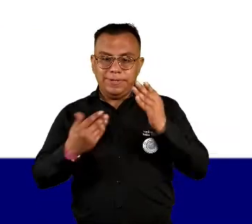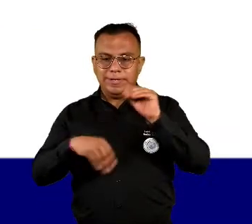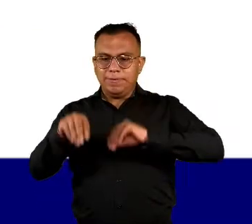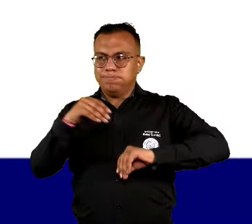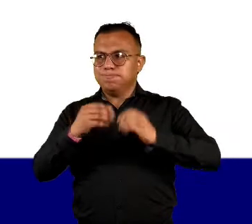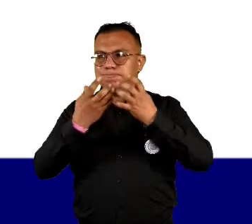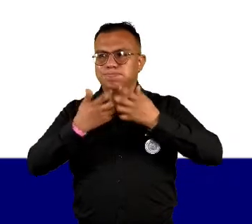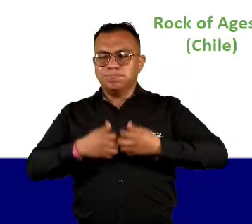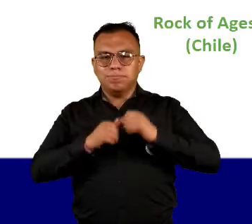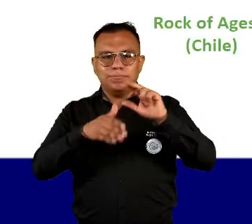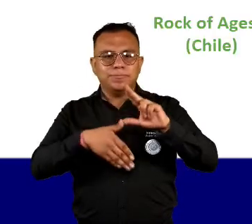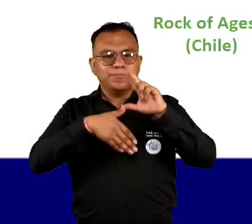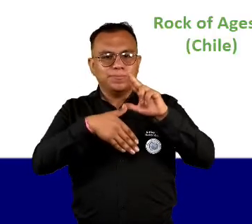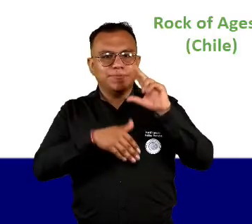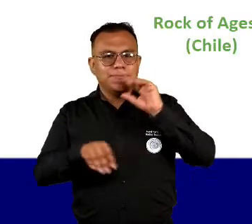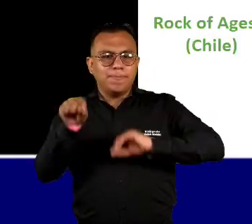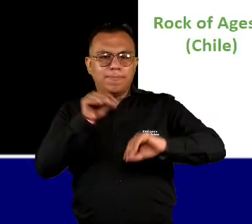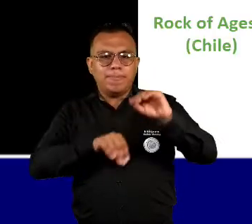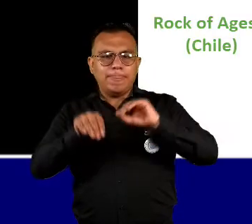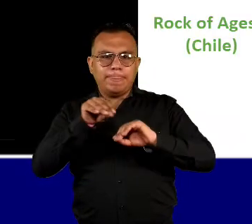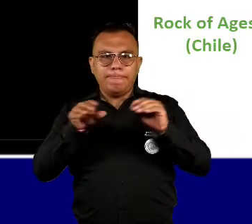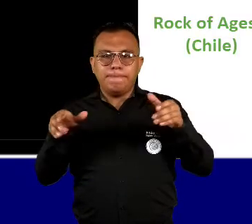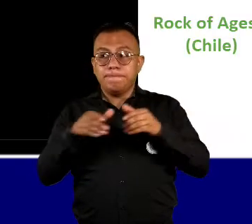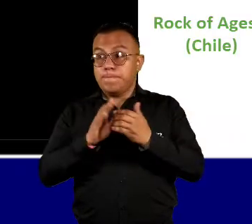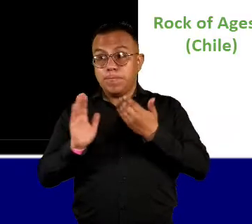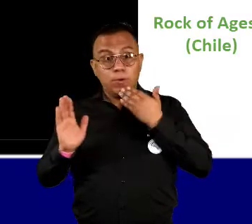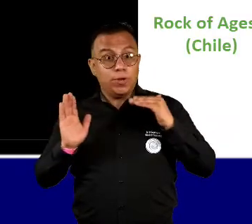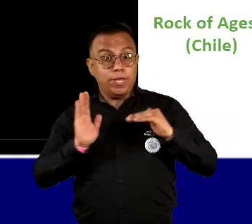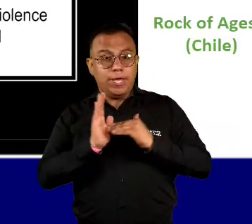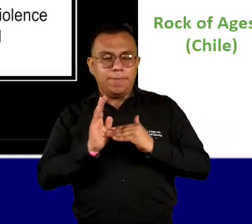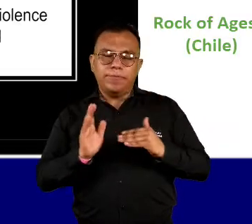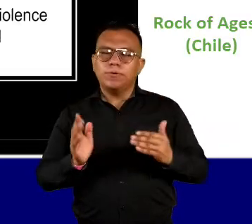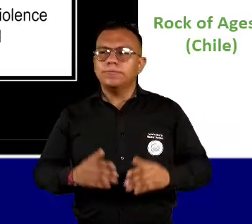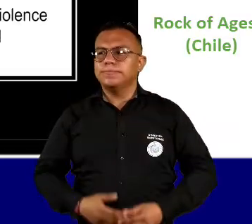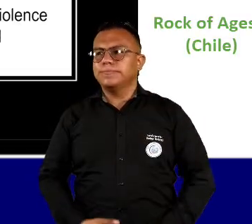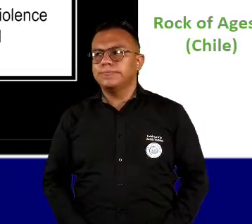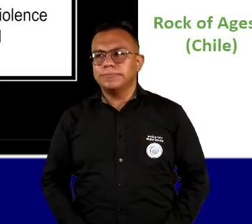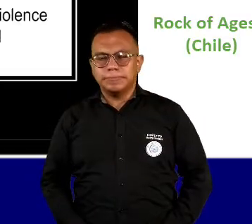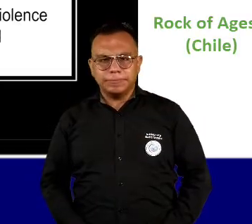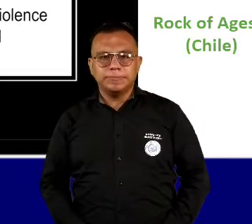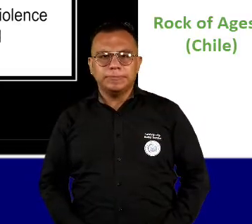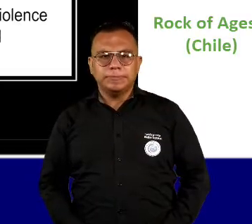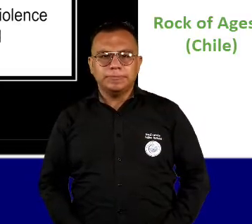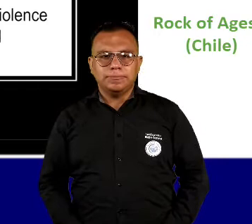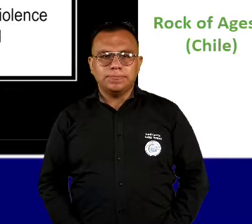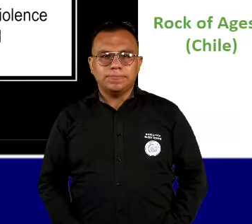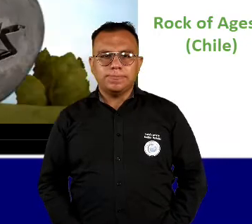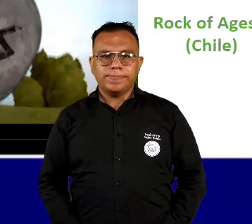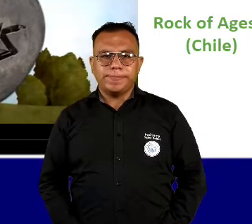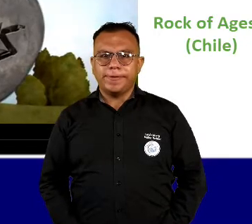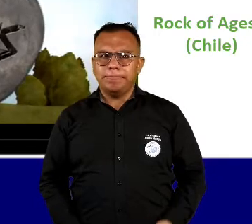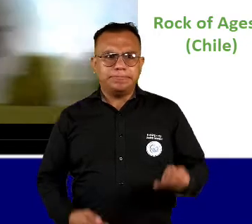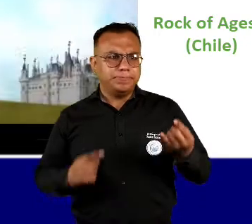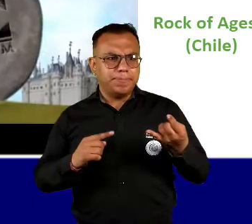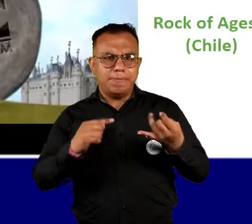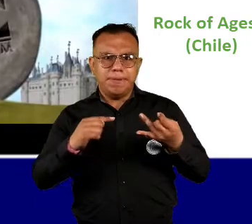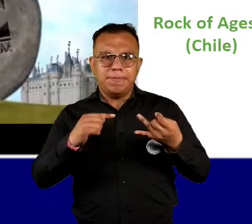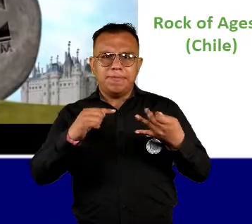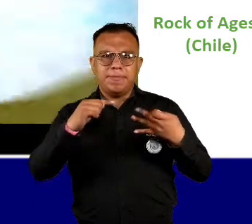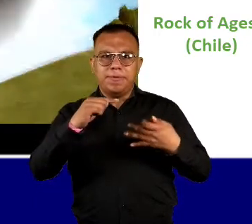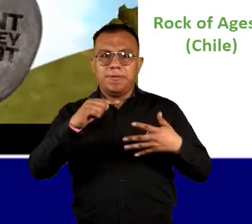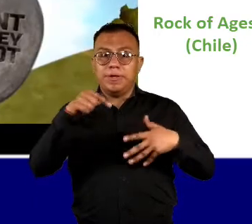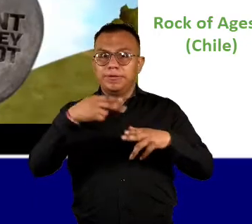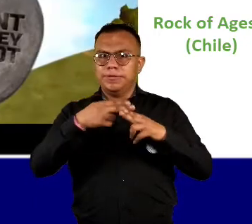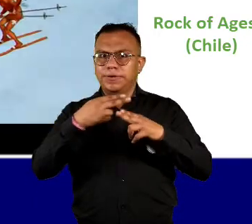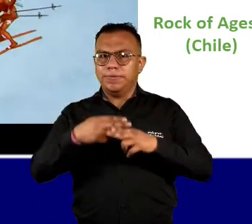latinoamericana desarrollo videojuegos en donde por ejemplo existen muchos más títulos esta